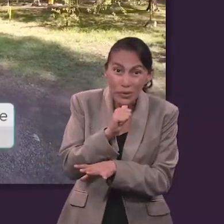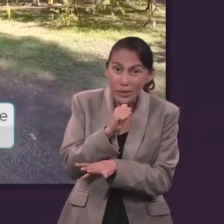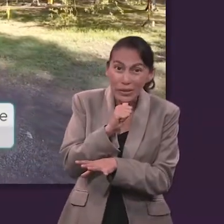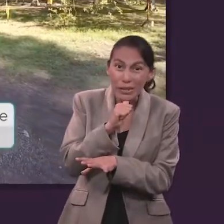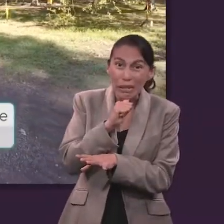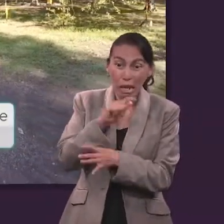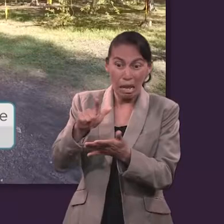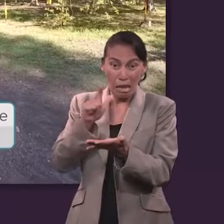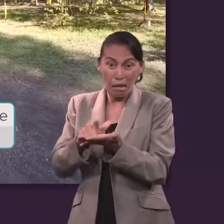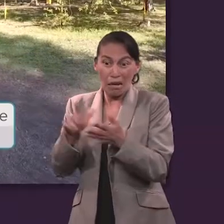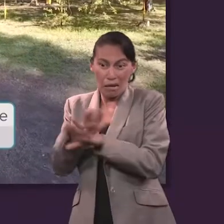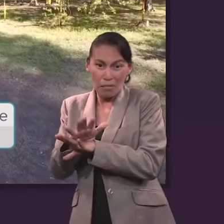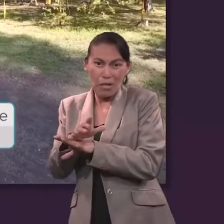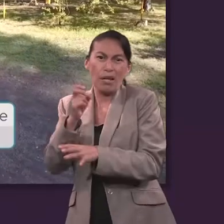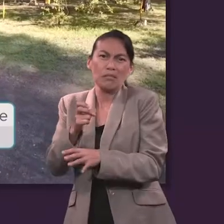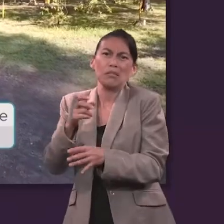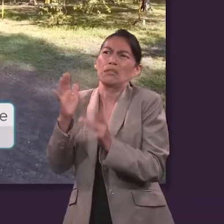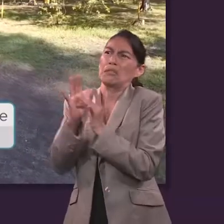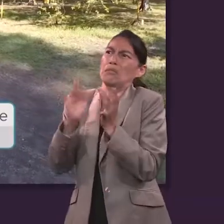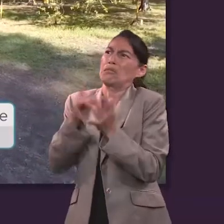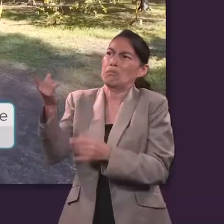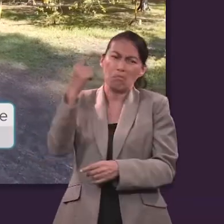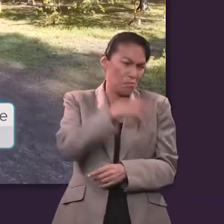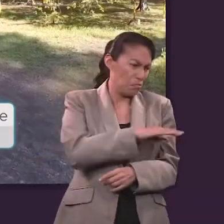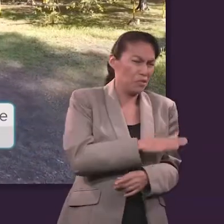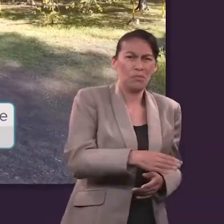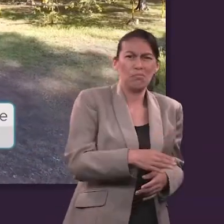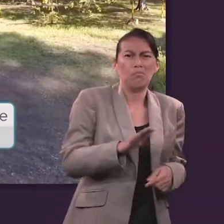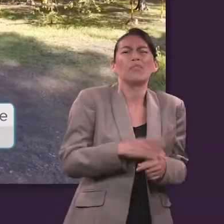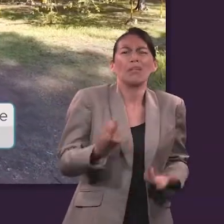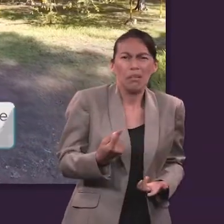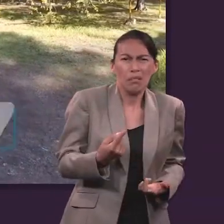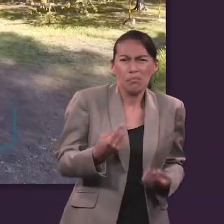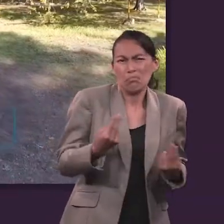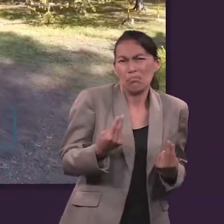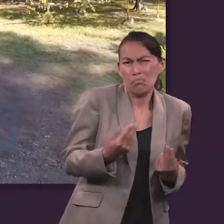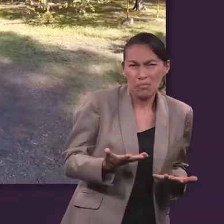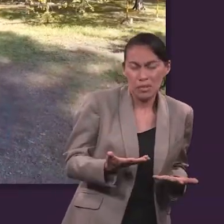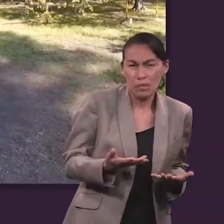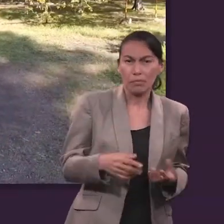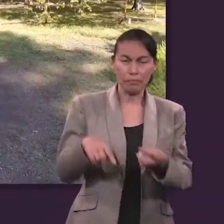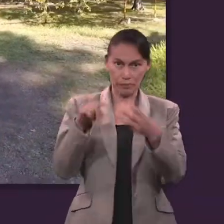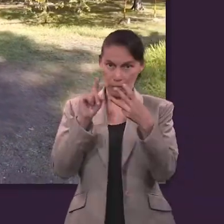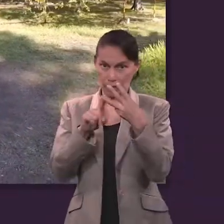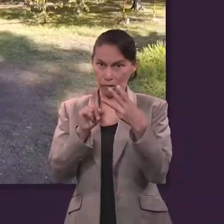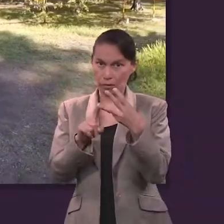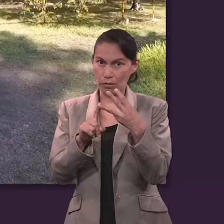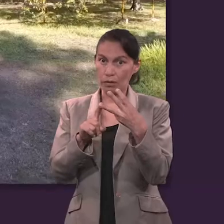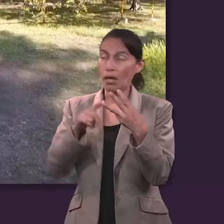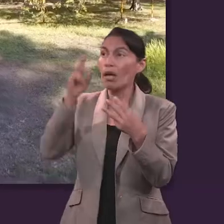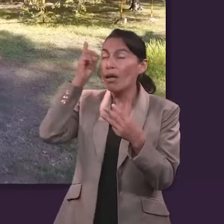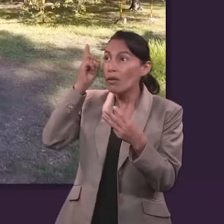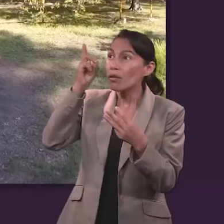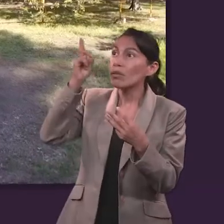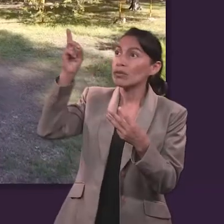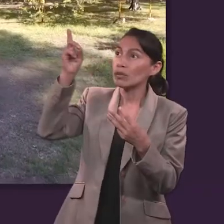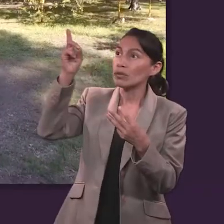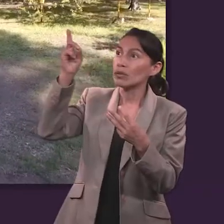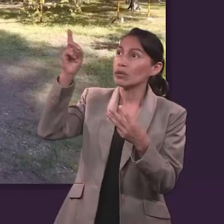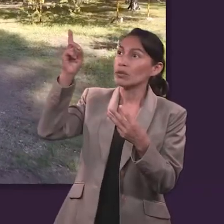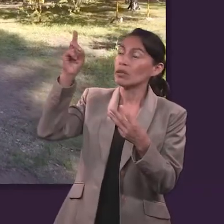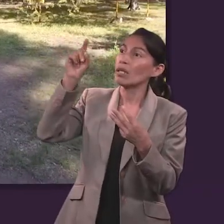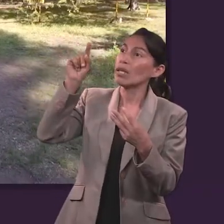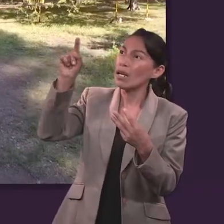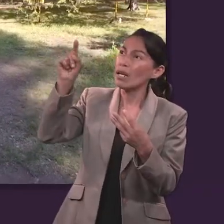Dios es perfecta, es buena. La ley de Dios no se puede cambiar porque si se pudiera cambiar, no hubiera sido necesario que